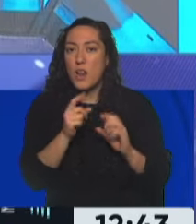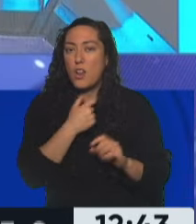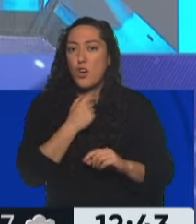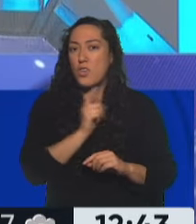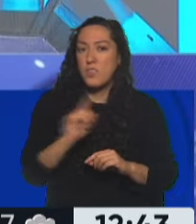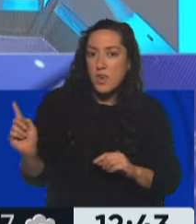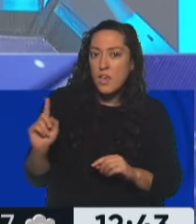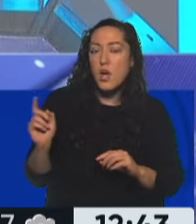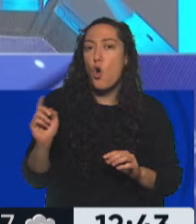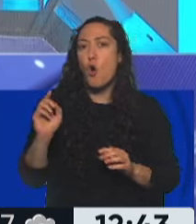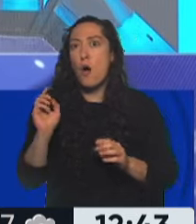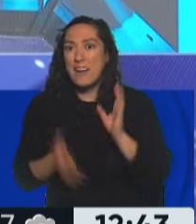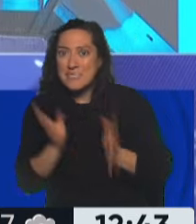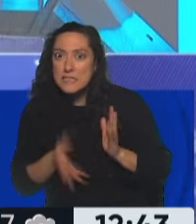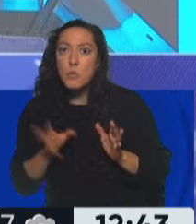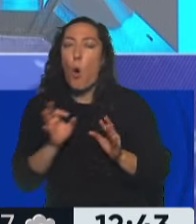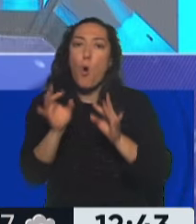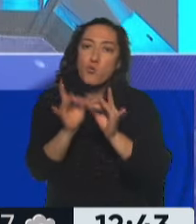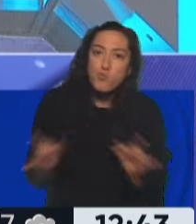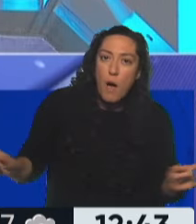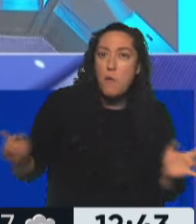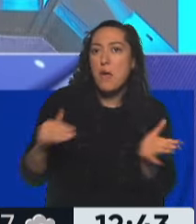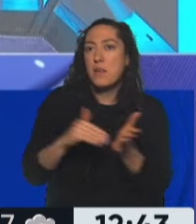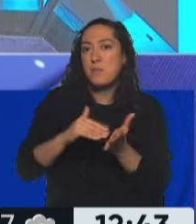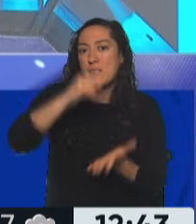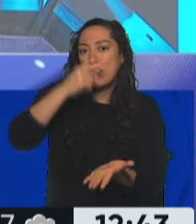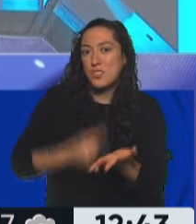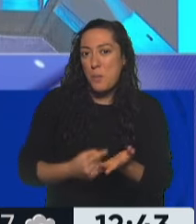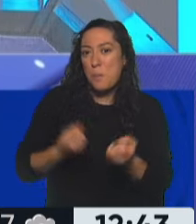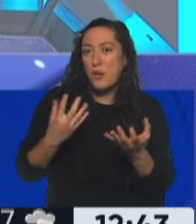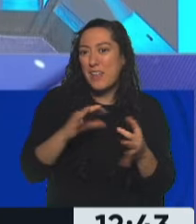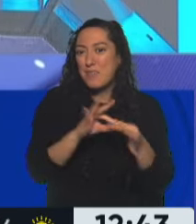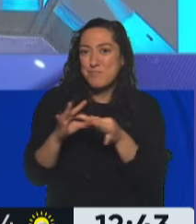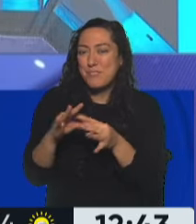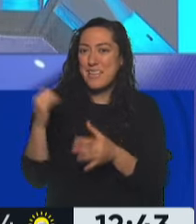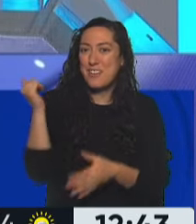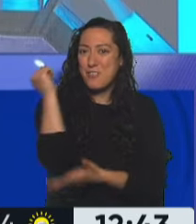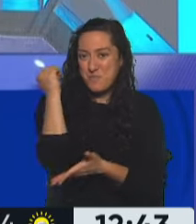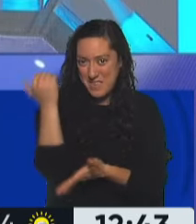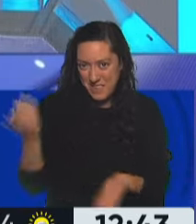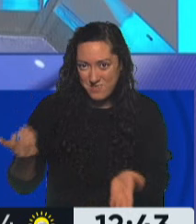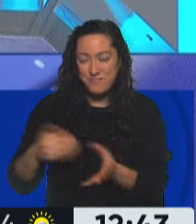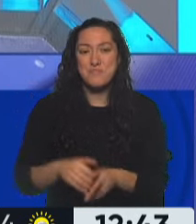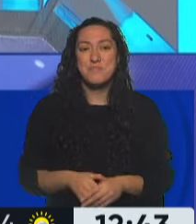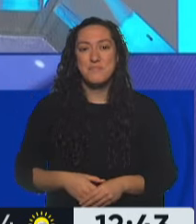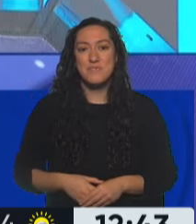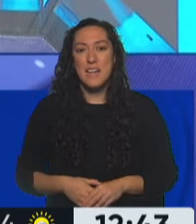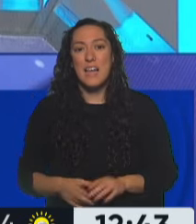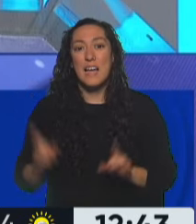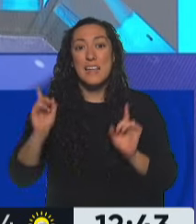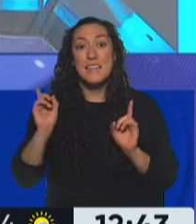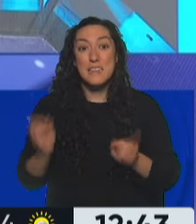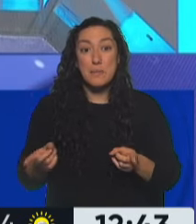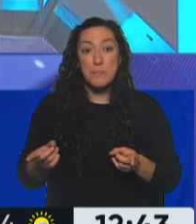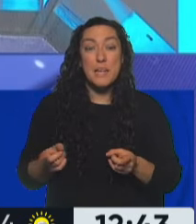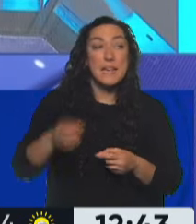ser mucho más agresivos en su postura, bueno, básicamente que se traduce en el campo militar, ¿no? Claro, y no se salvó de las tarifas,